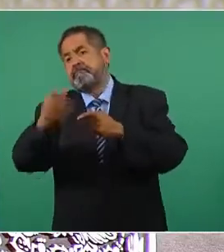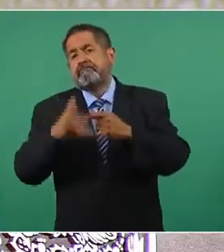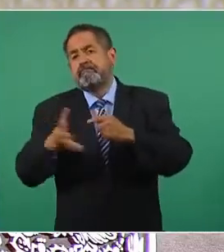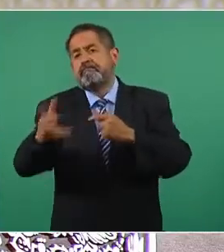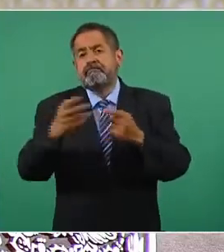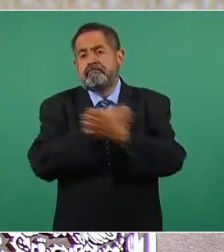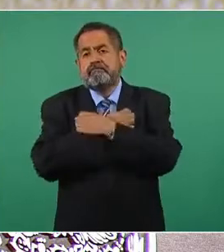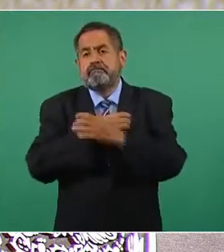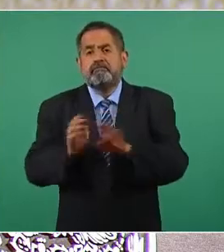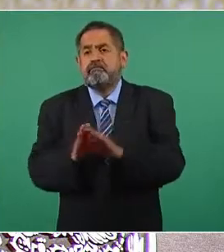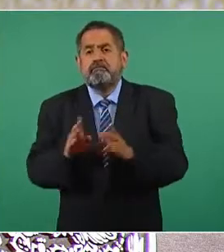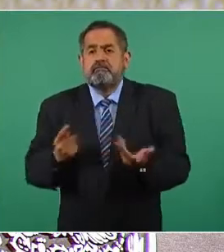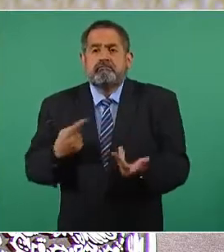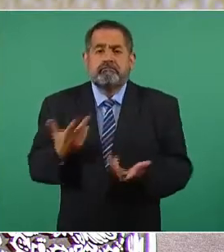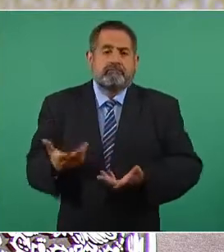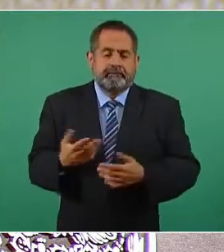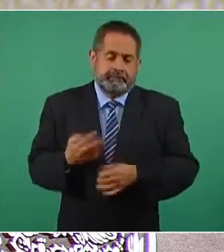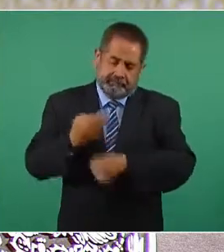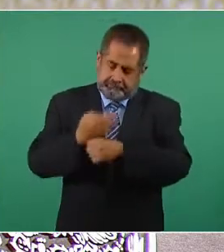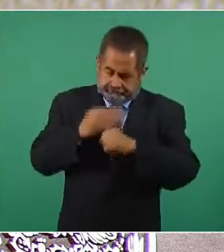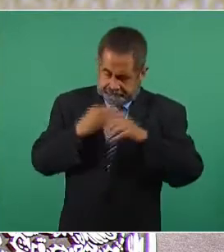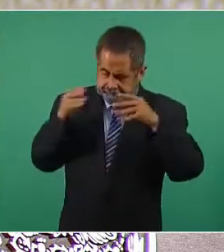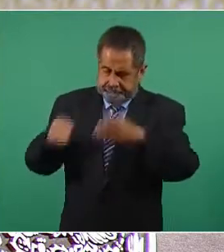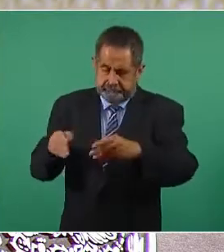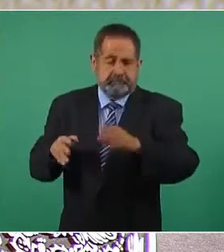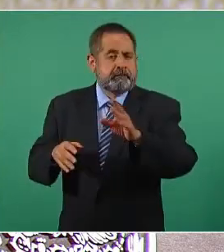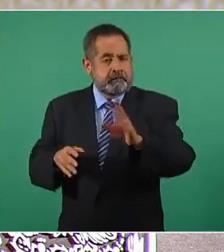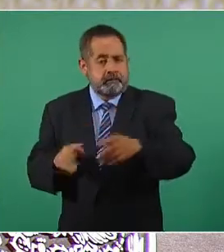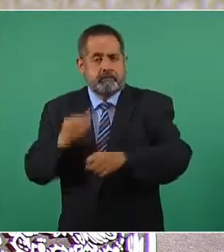etapa. Pues yo creo que ahorita lo que nos permite, insisto, es